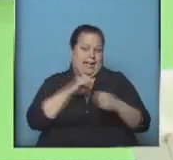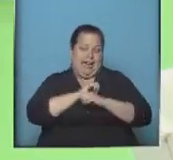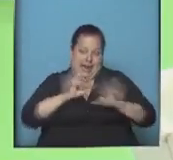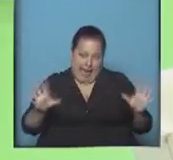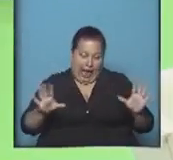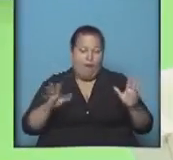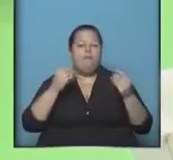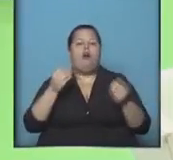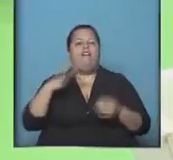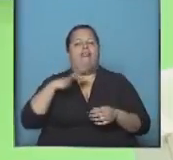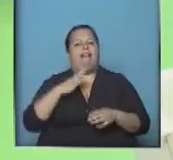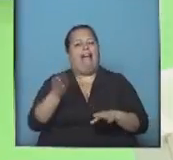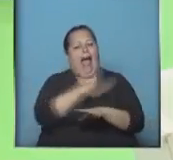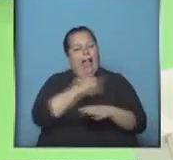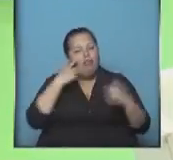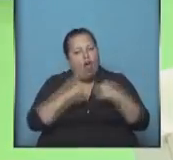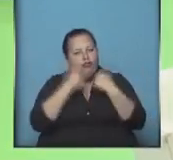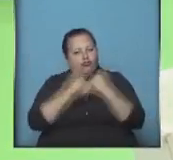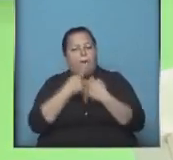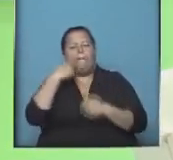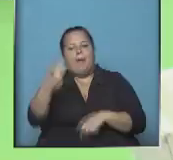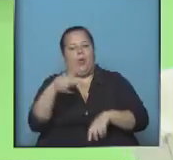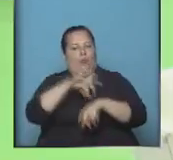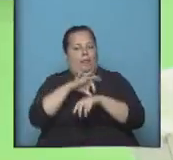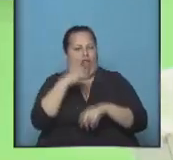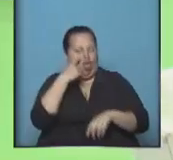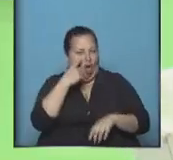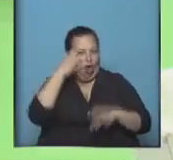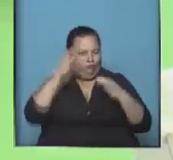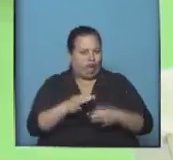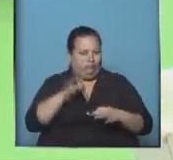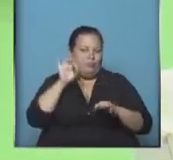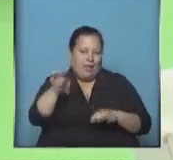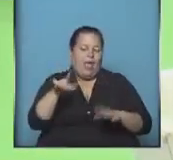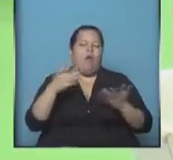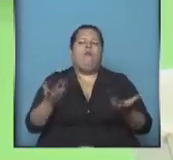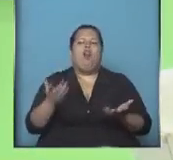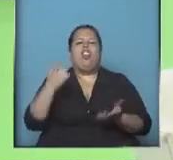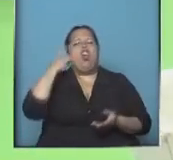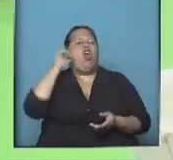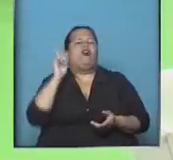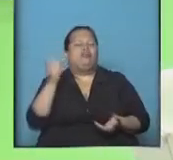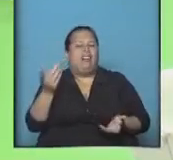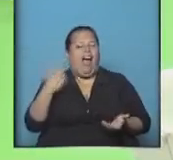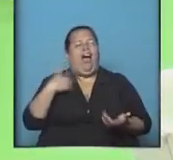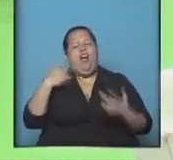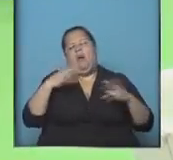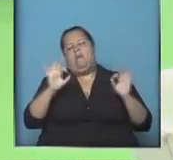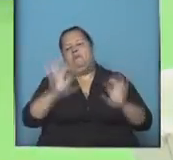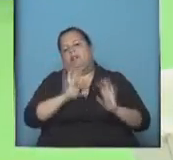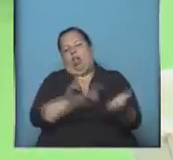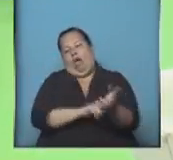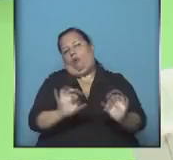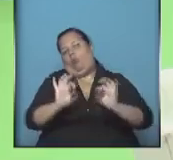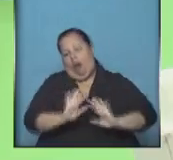por no haber controlado y consultado el oftalmólogo correspondientemente porque no se sabe por qué bueno ya tengo suficiente con que